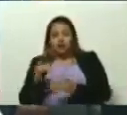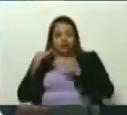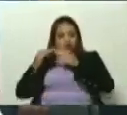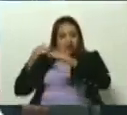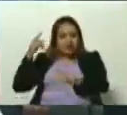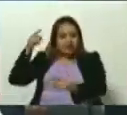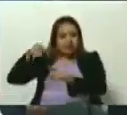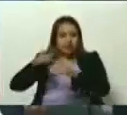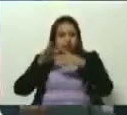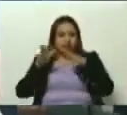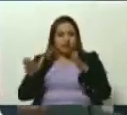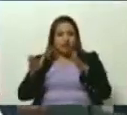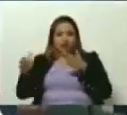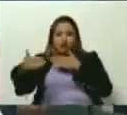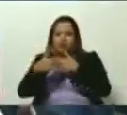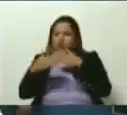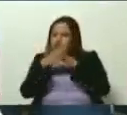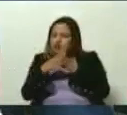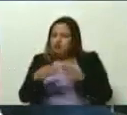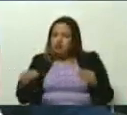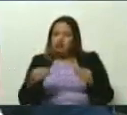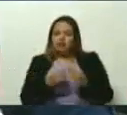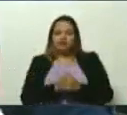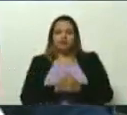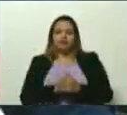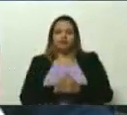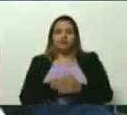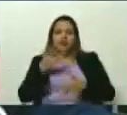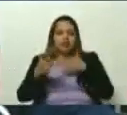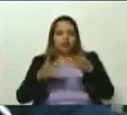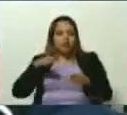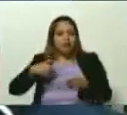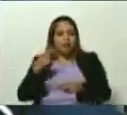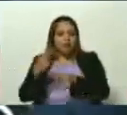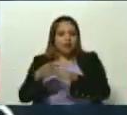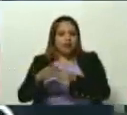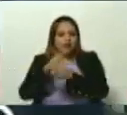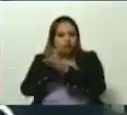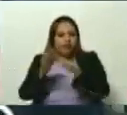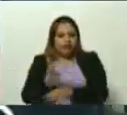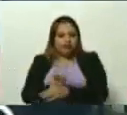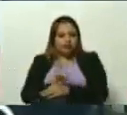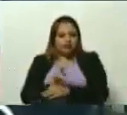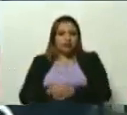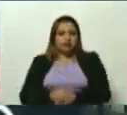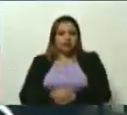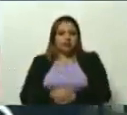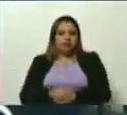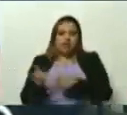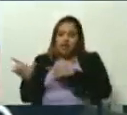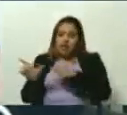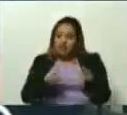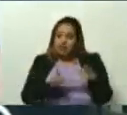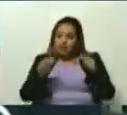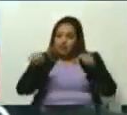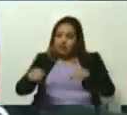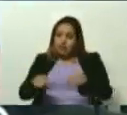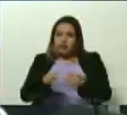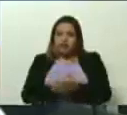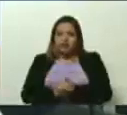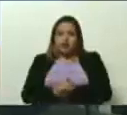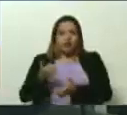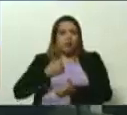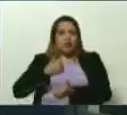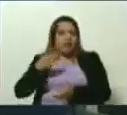directo contra todos esos eventos que pueden ocurrir de manera repentina. Prepararnos ahorita para